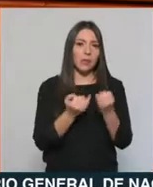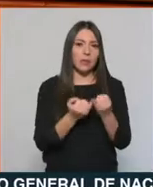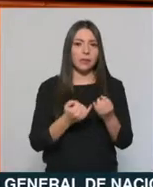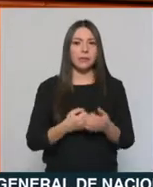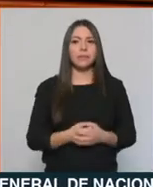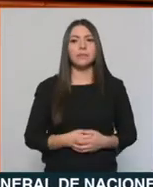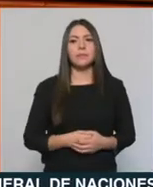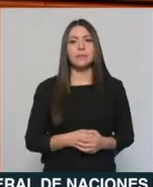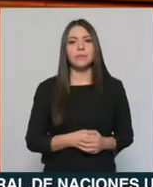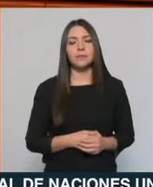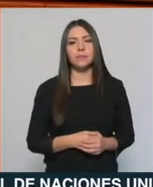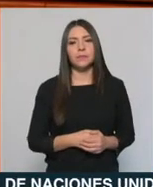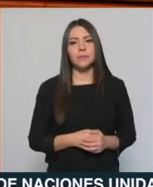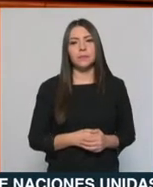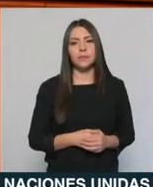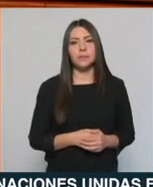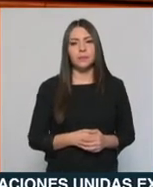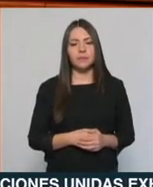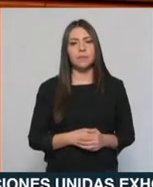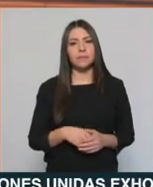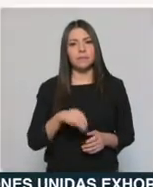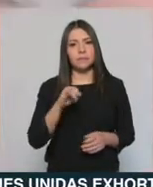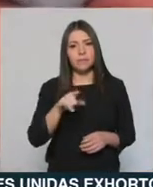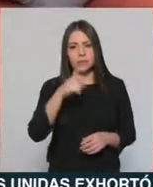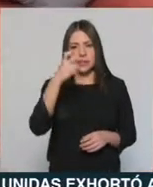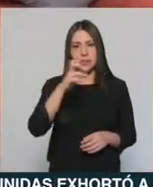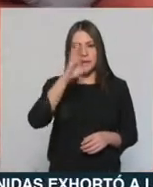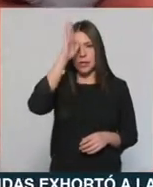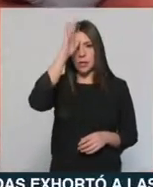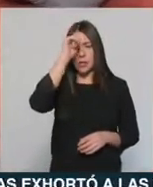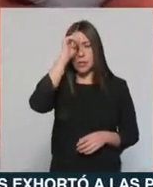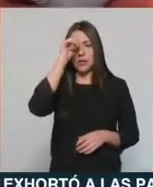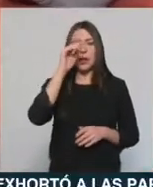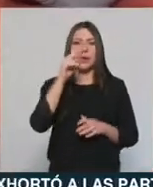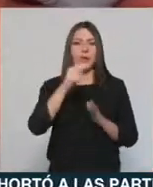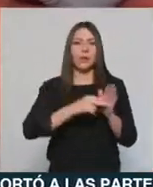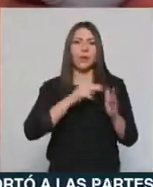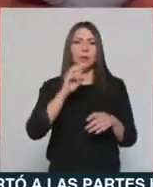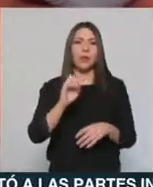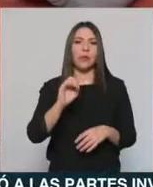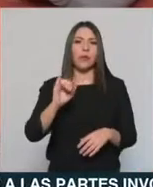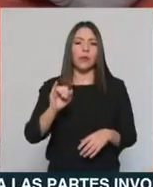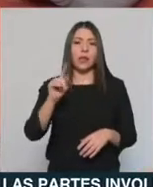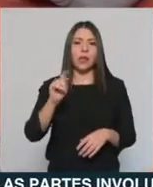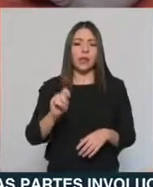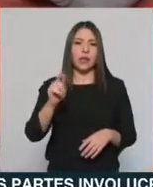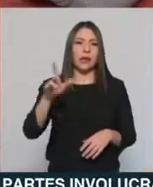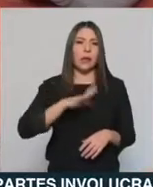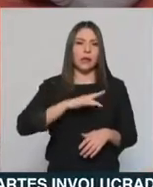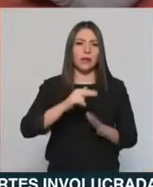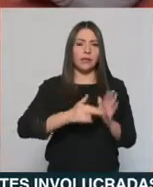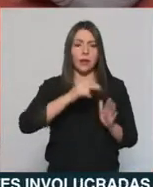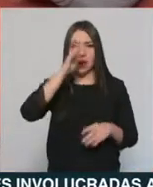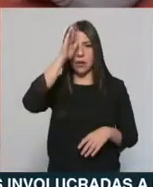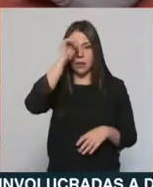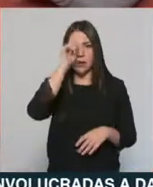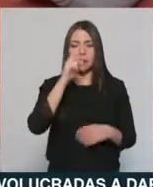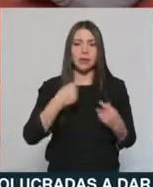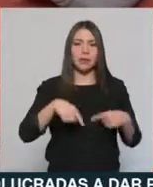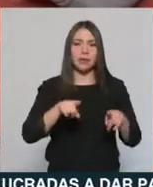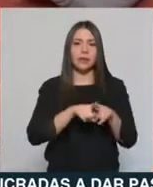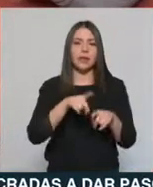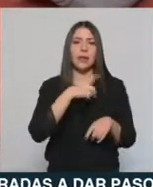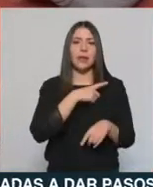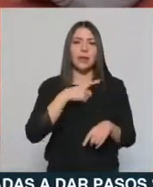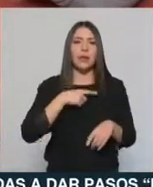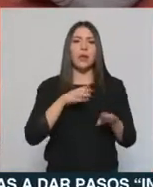efectivamente. Ahí estamos cumpliendo con un convenio que tenemos firmado con la Organización Internacional del Trabajo, con la OIT, que habla precisamente de la dignidad